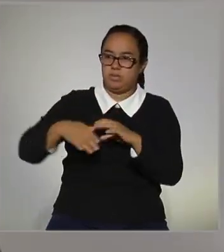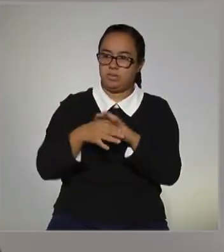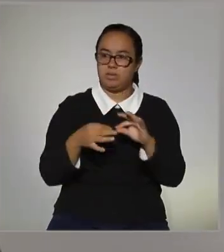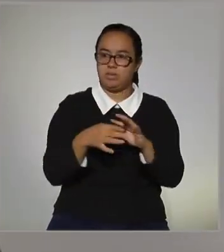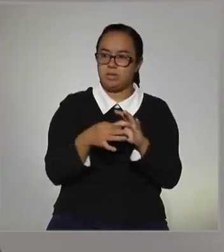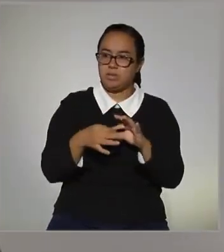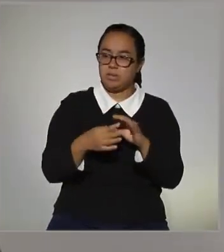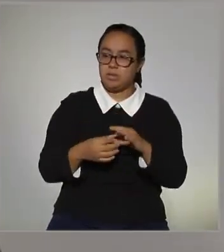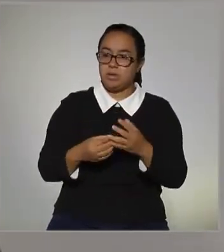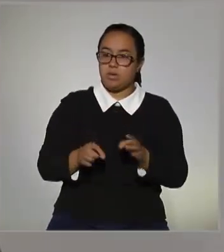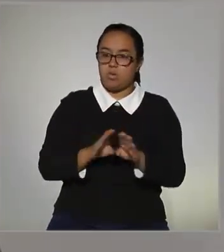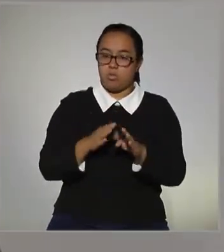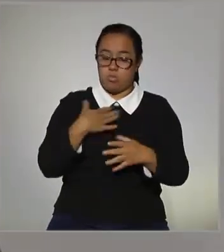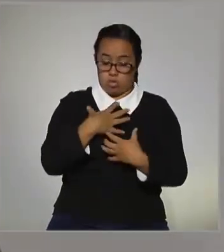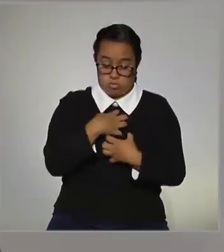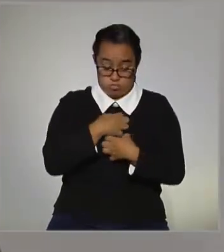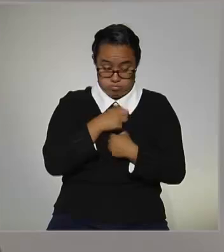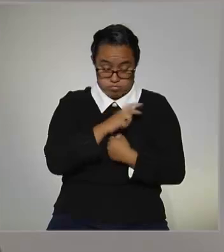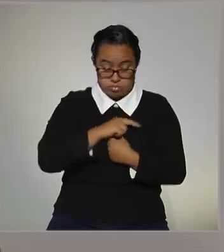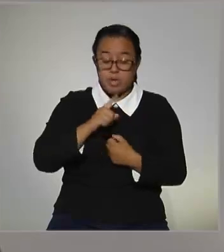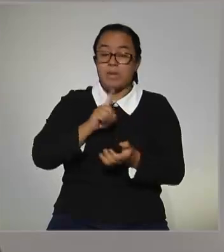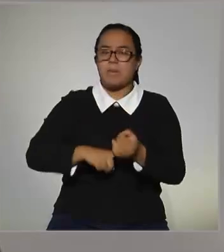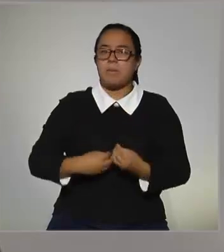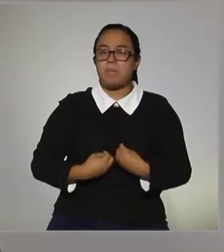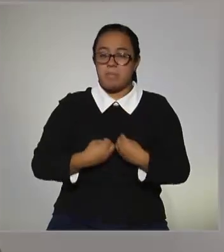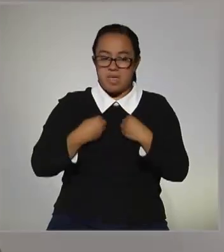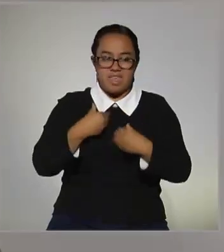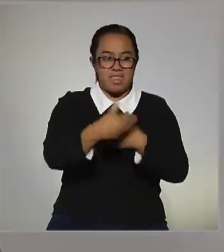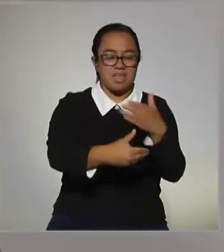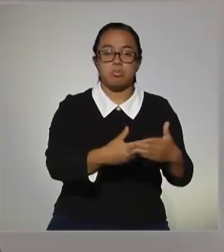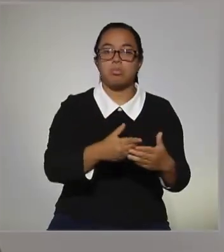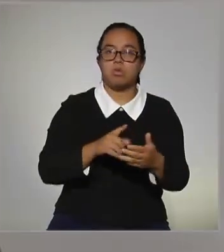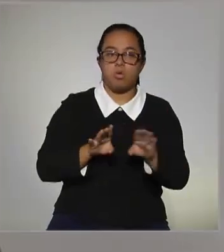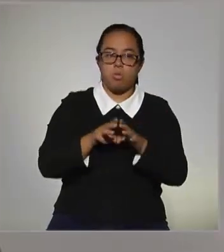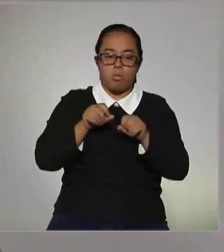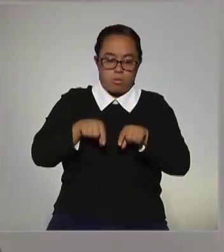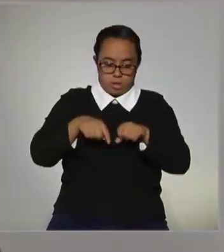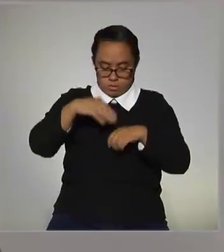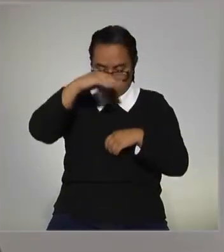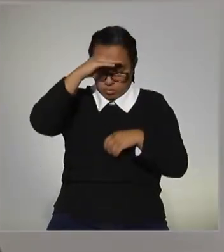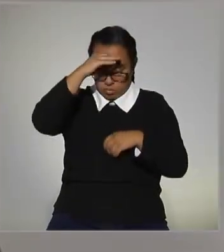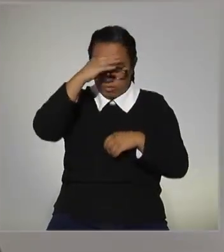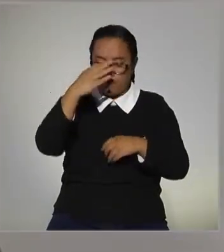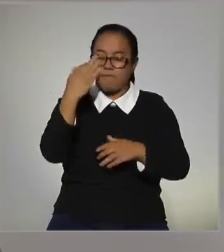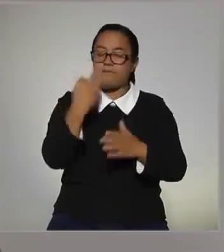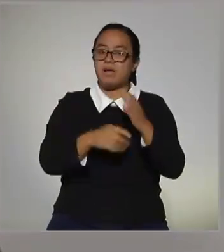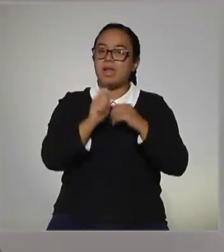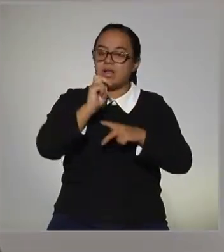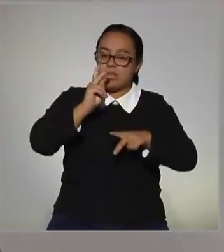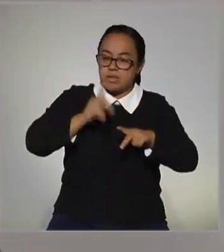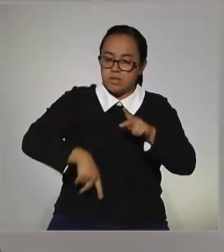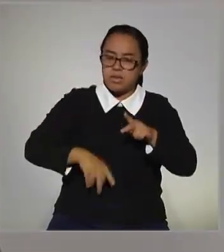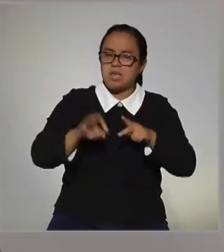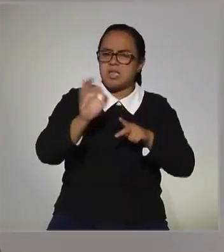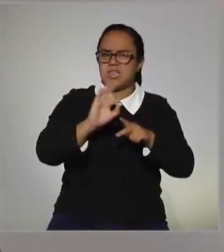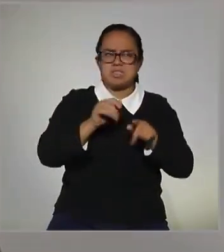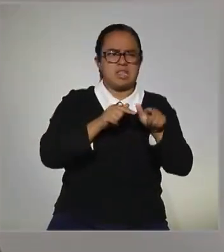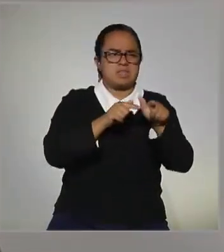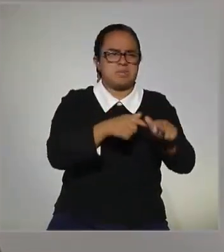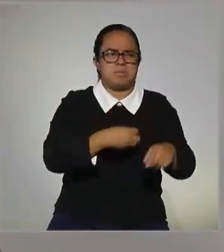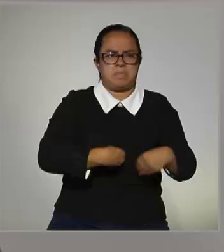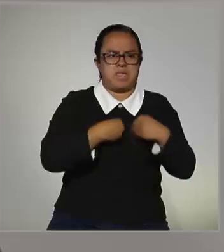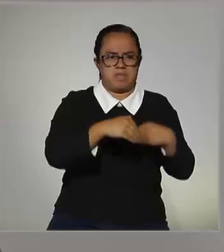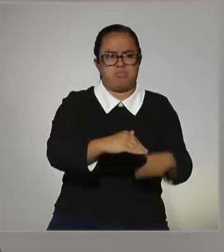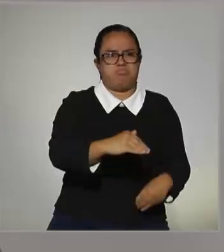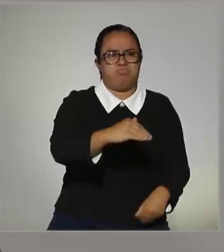nos detiene en la vida. Yo creo que de alguna manera es cierto, es decir, algo se interrumpe, puede seguir el tiempo cronológico, pero hay otro